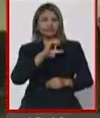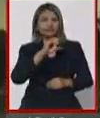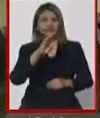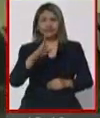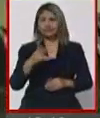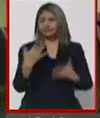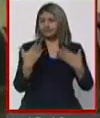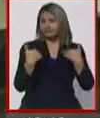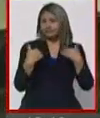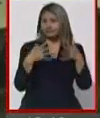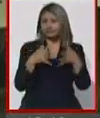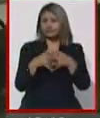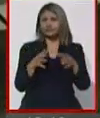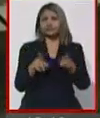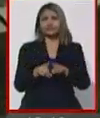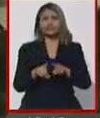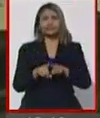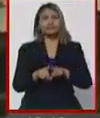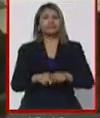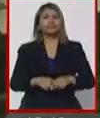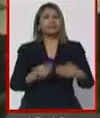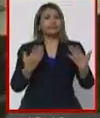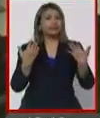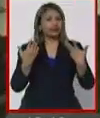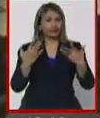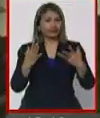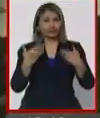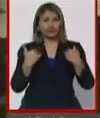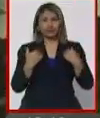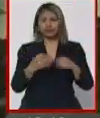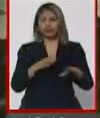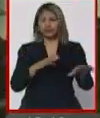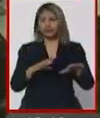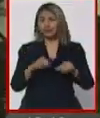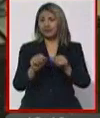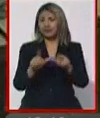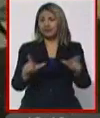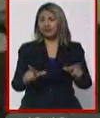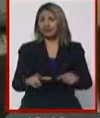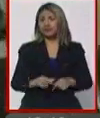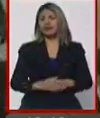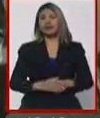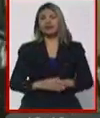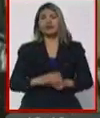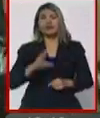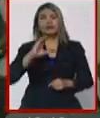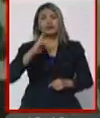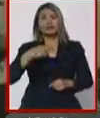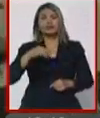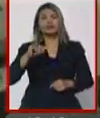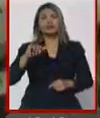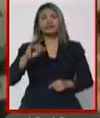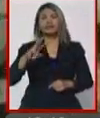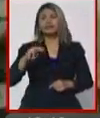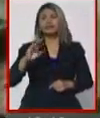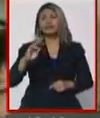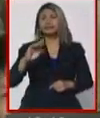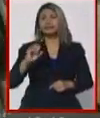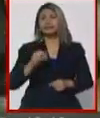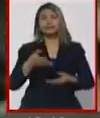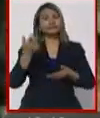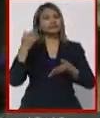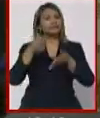cochabambino. Tenemos bloqueos que se están o están siendo efectuados en la zona de Ibirgalzama, en Chimoré. Esto se ha debido